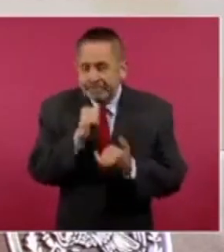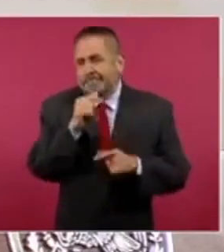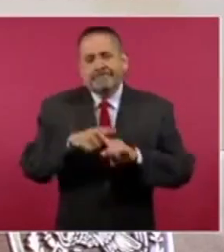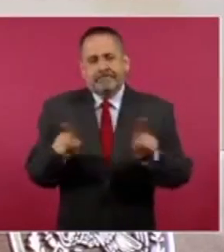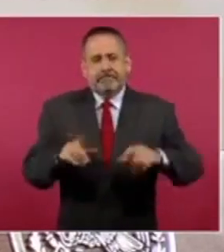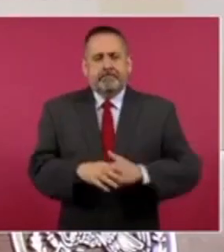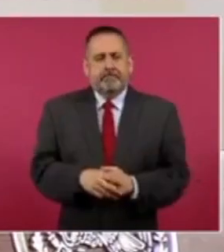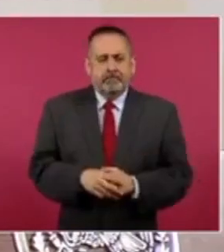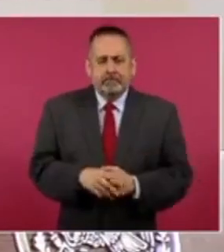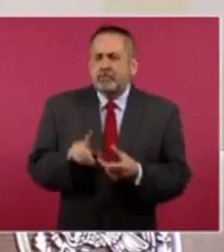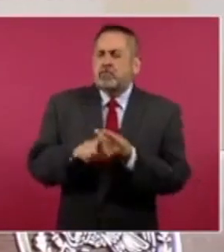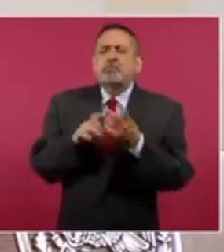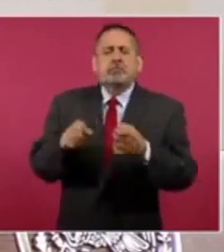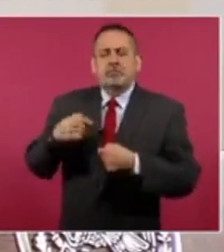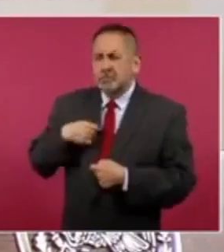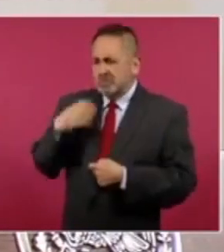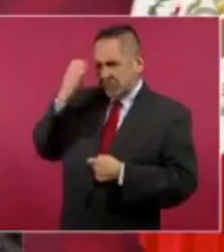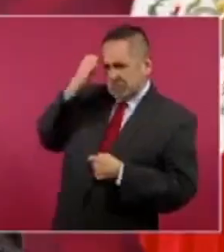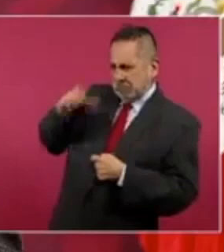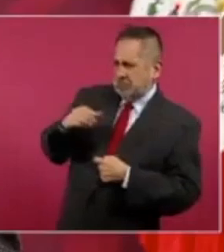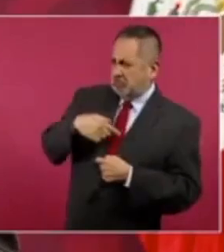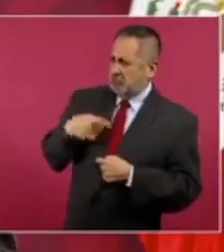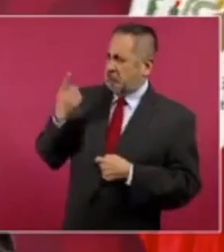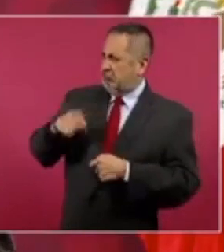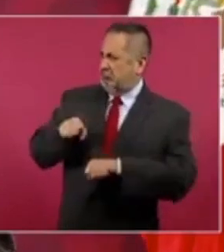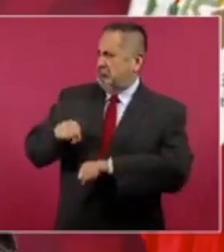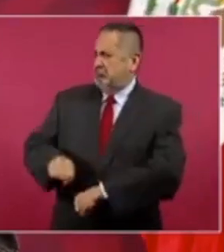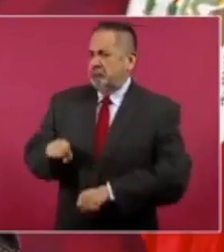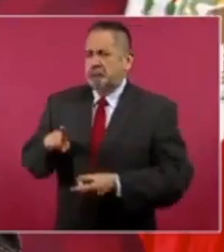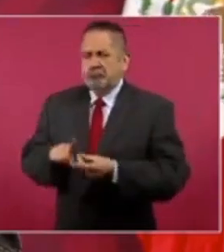¿Dónde está la tiranía? ¿Dónde está la dictadura?